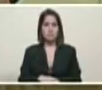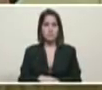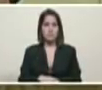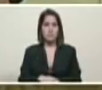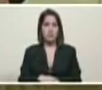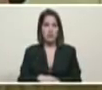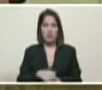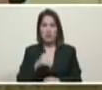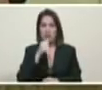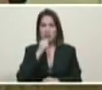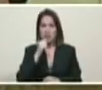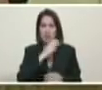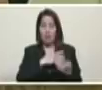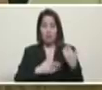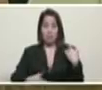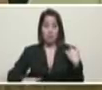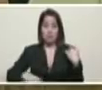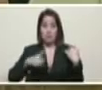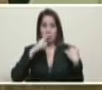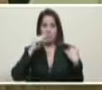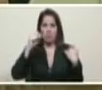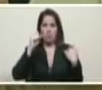El asesinato del presidente Maduro,